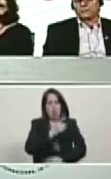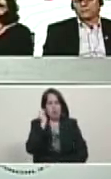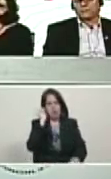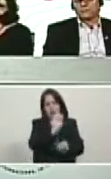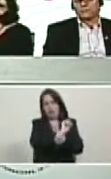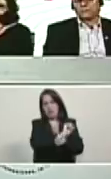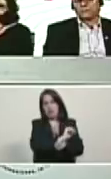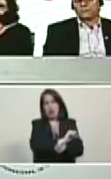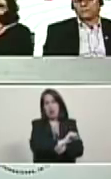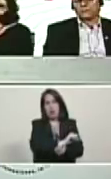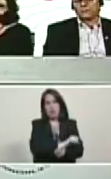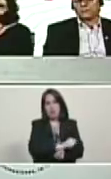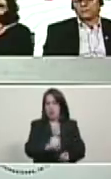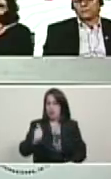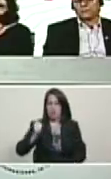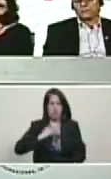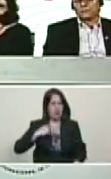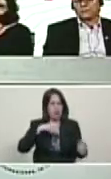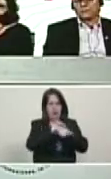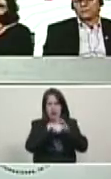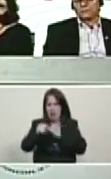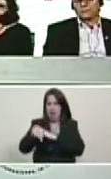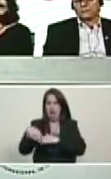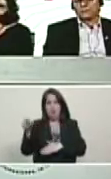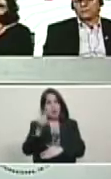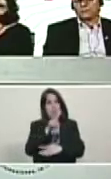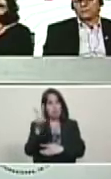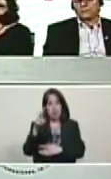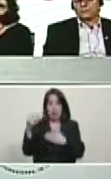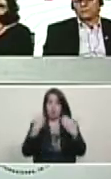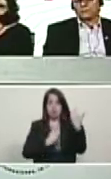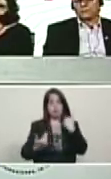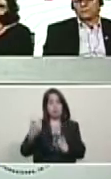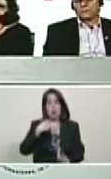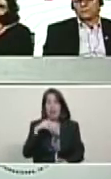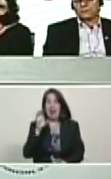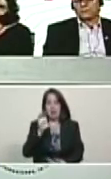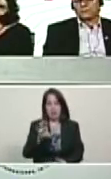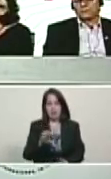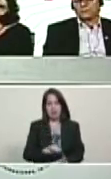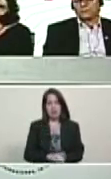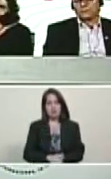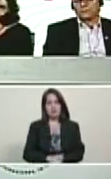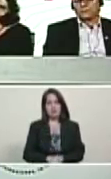para capturarlo por cualquier lugar que entre a venezuela por haber agredido a su patria